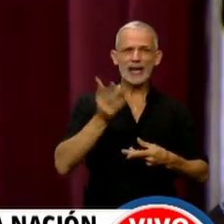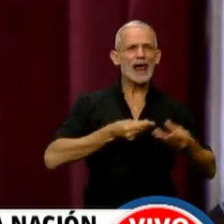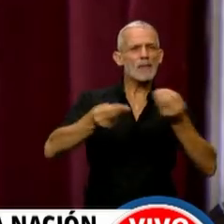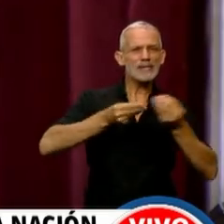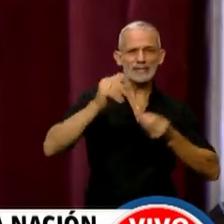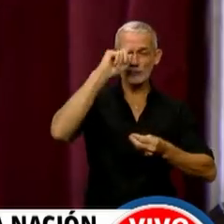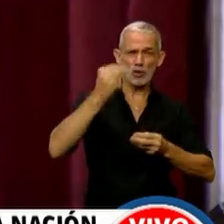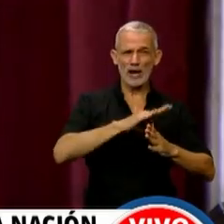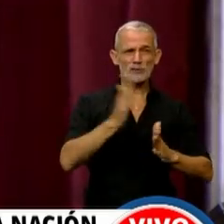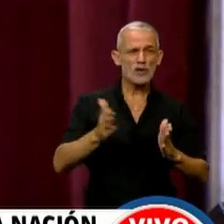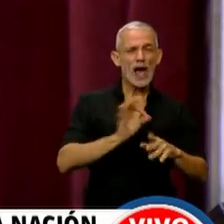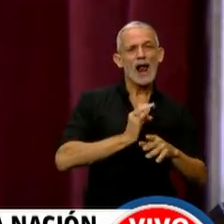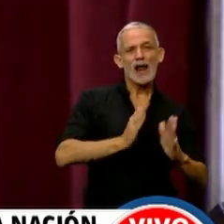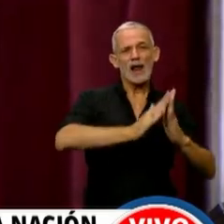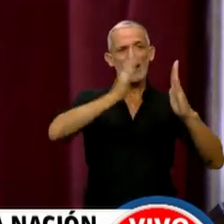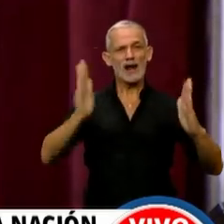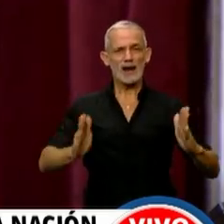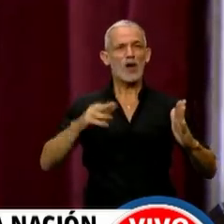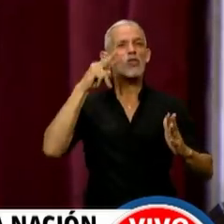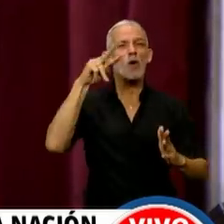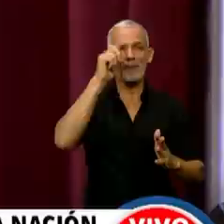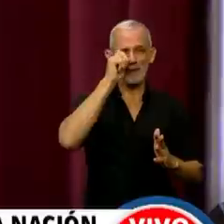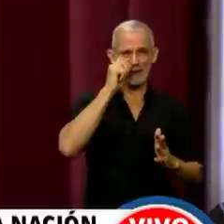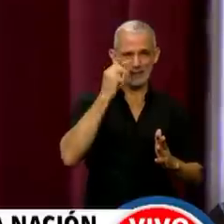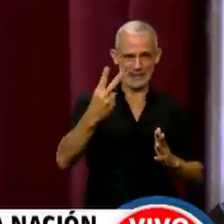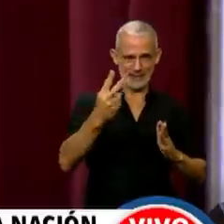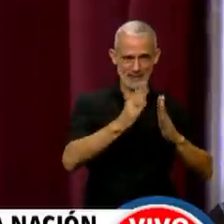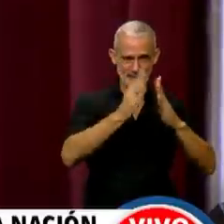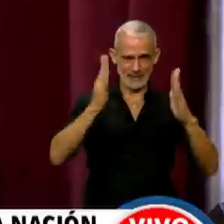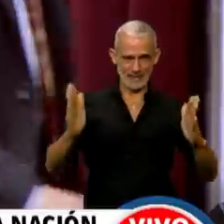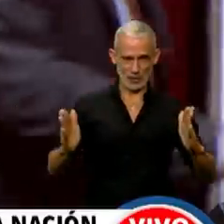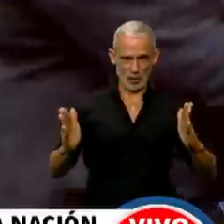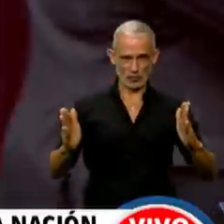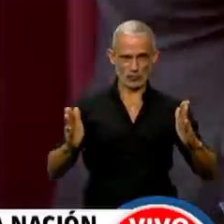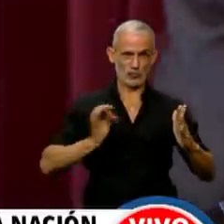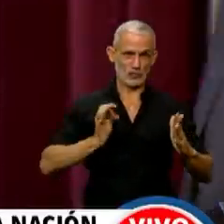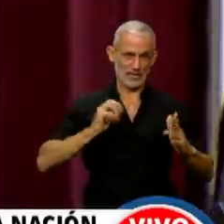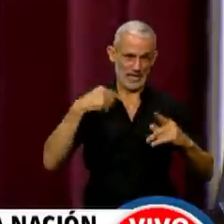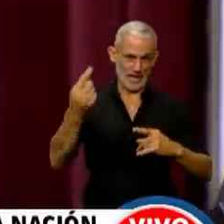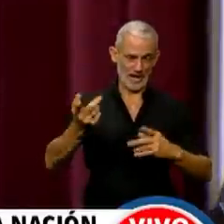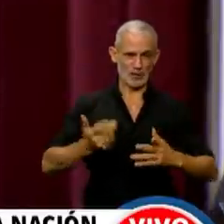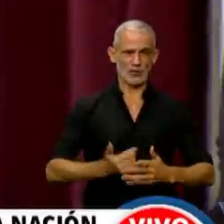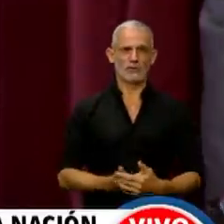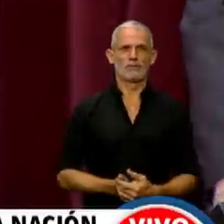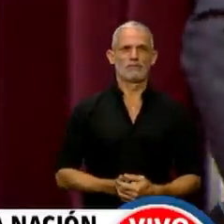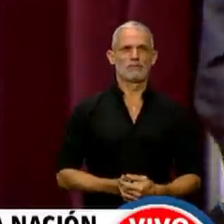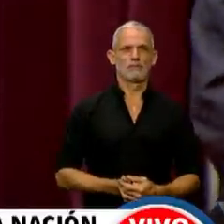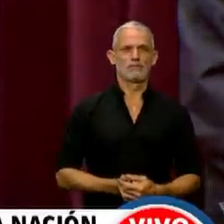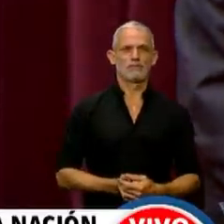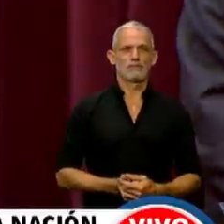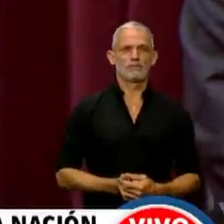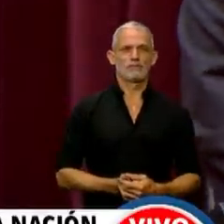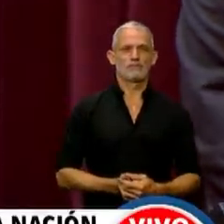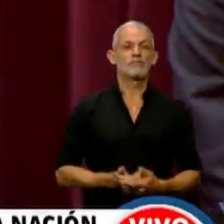nacional para el ejercicio fiscal correspondiente al año 2022